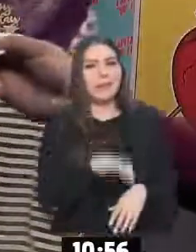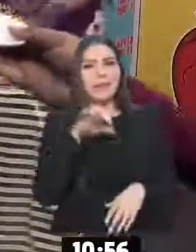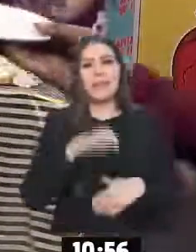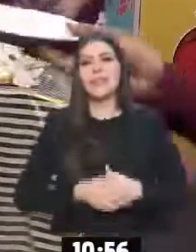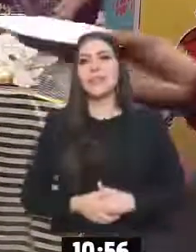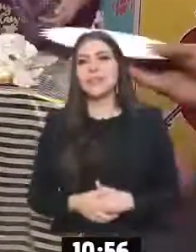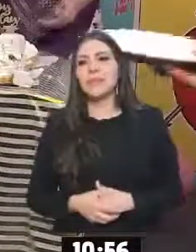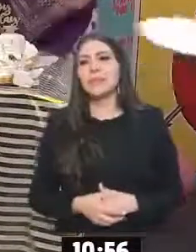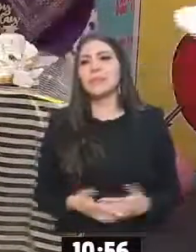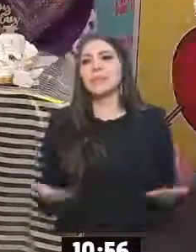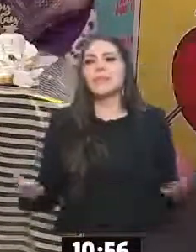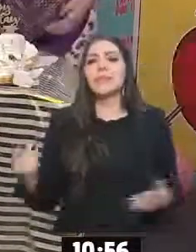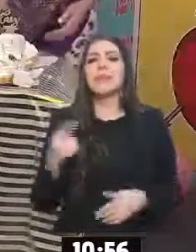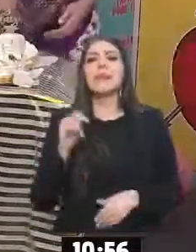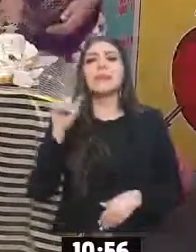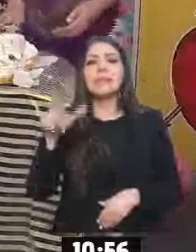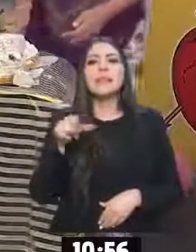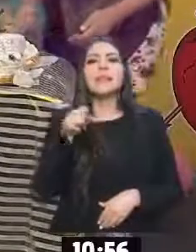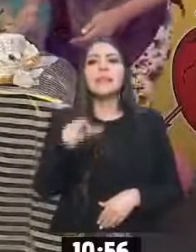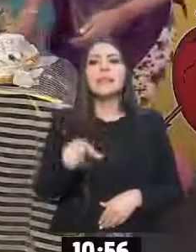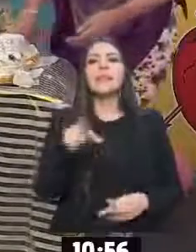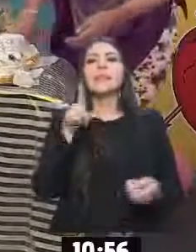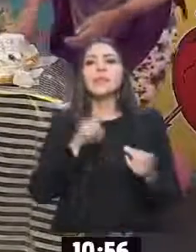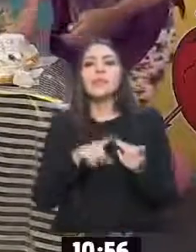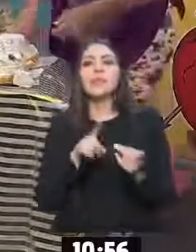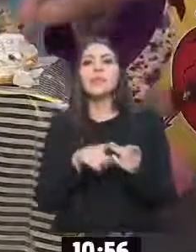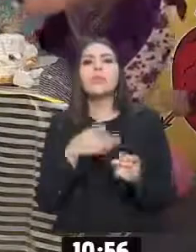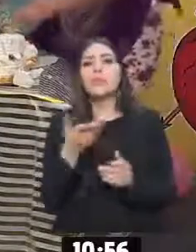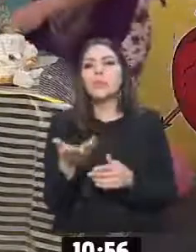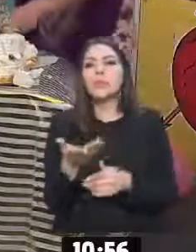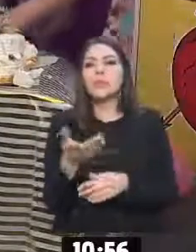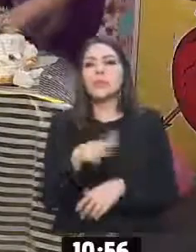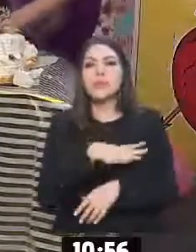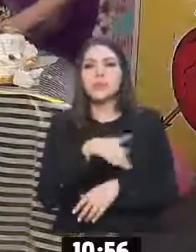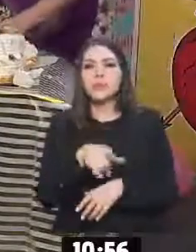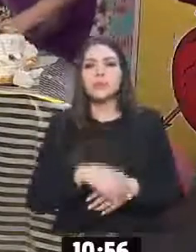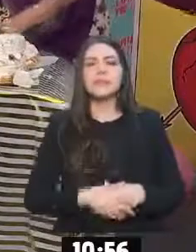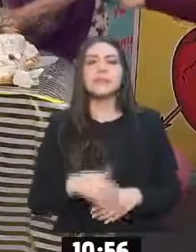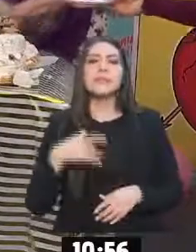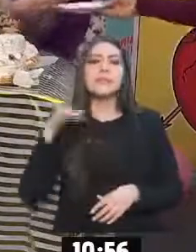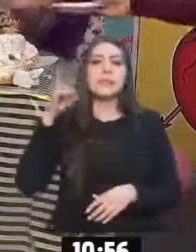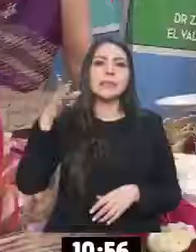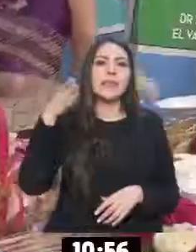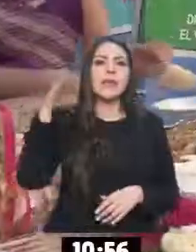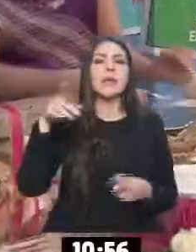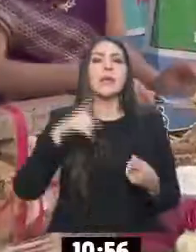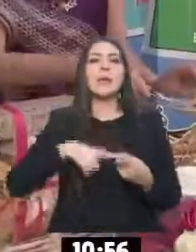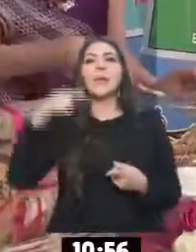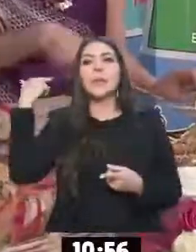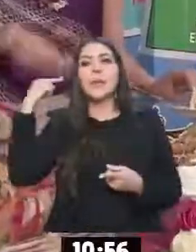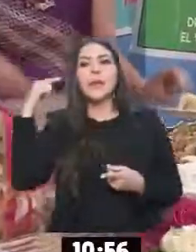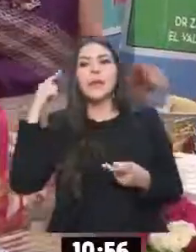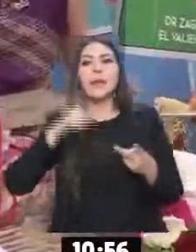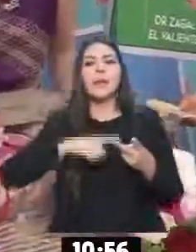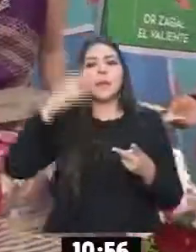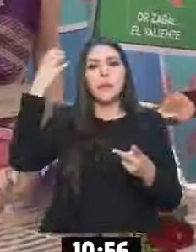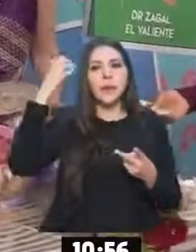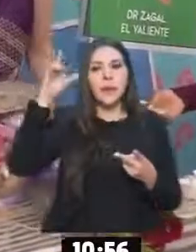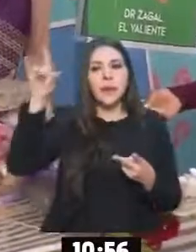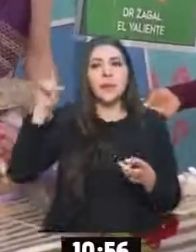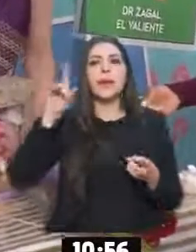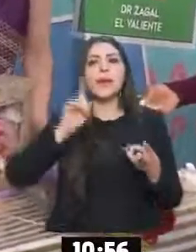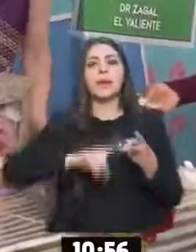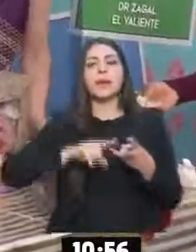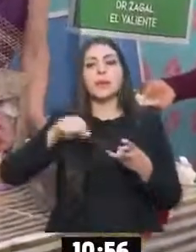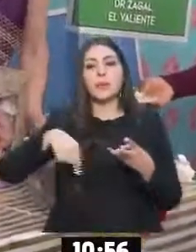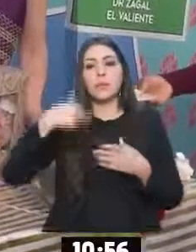Pero qué tal, ¿cómo les ha ido? ¿En dónde está? Venga. Ya urge la presencial, ¿no? Hemos estado en Guadalajara, Cuernavaca, ahorita vamos a tener el Pride de la Ciudad de